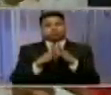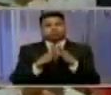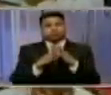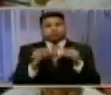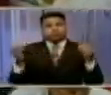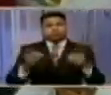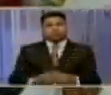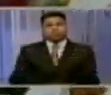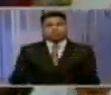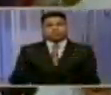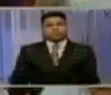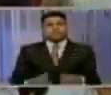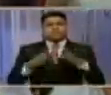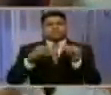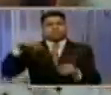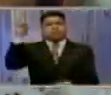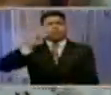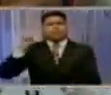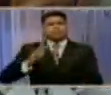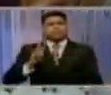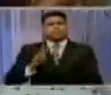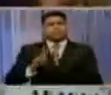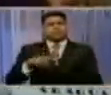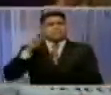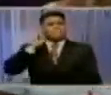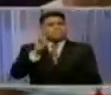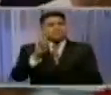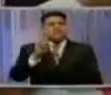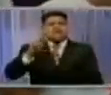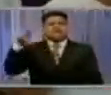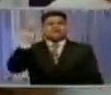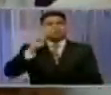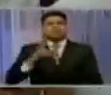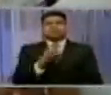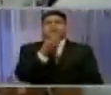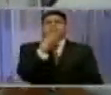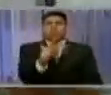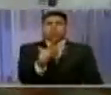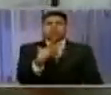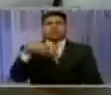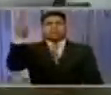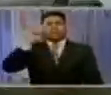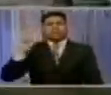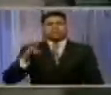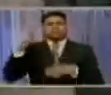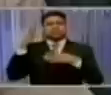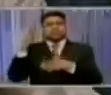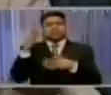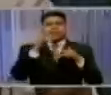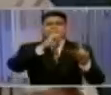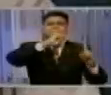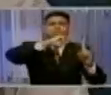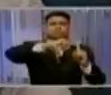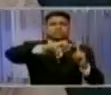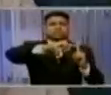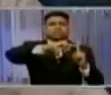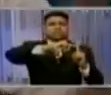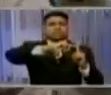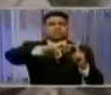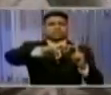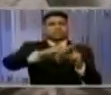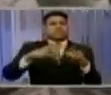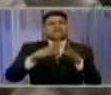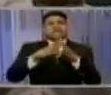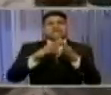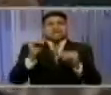Que toda Venezuela vea la Venezuela buena, la Venezuela positiva. Que toda nuestra patria vea la